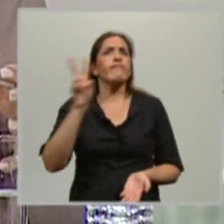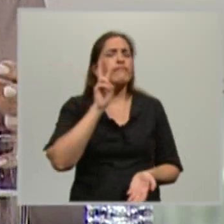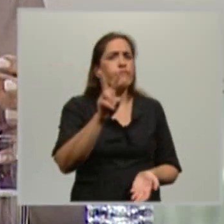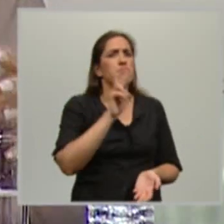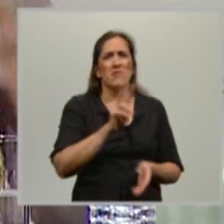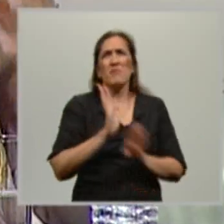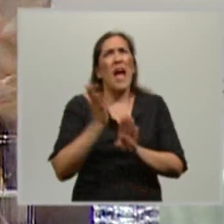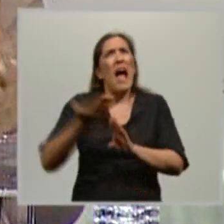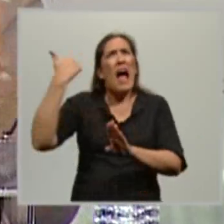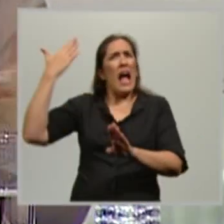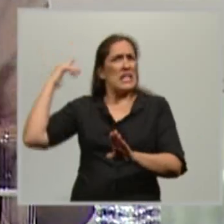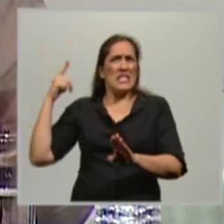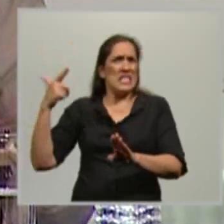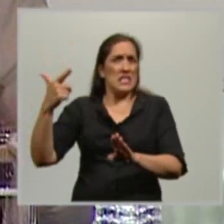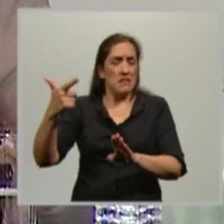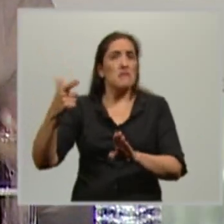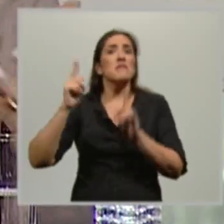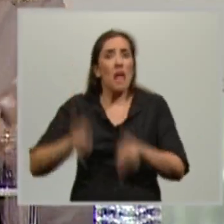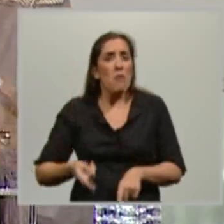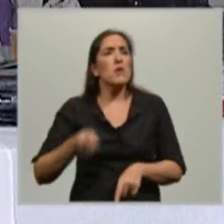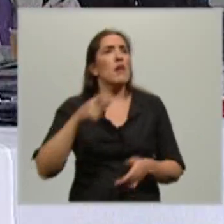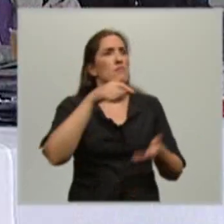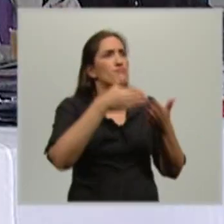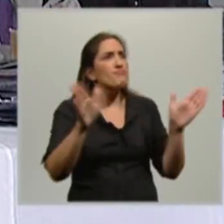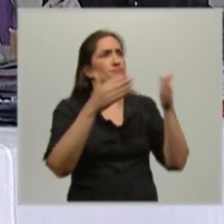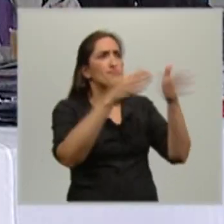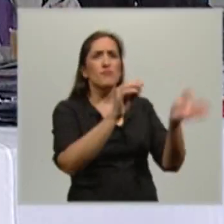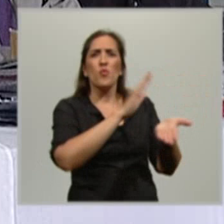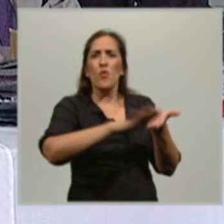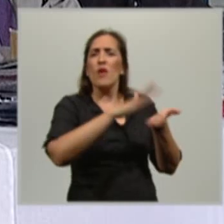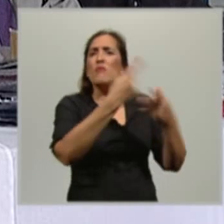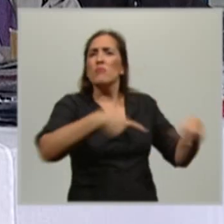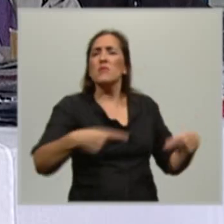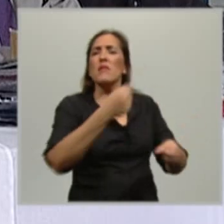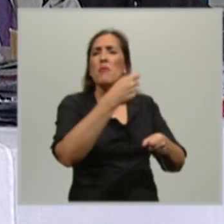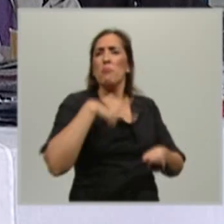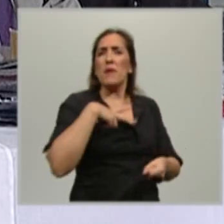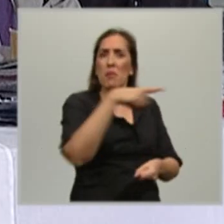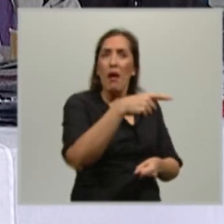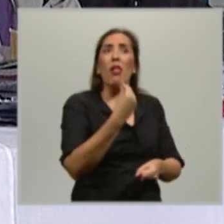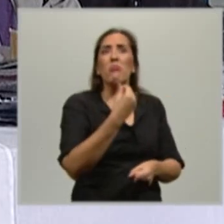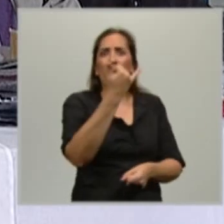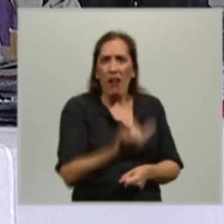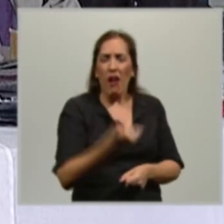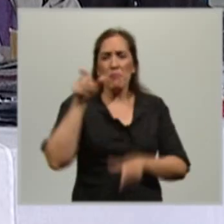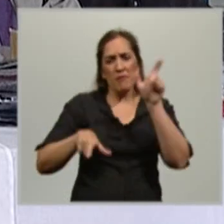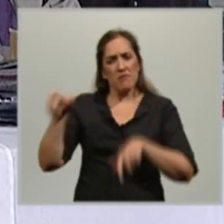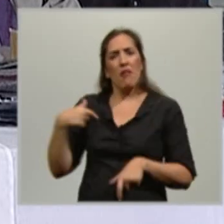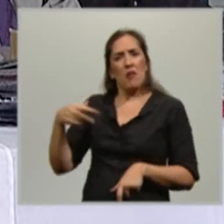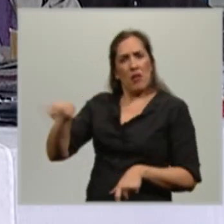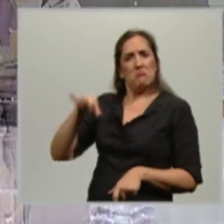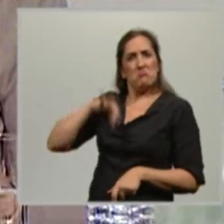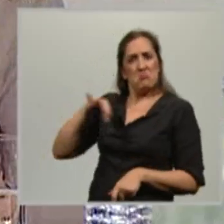sin precedentes y también la obra privada, producto de la gente que ha podido progresar, que tiene mejores ingresos y